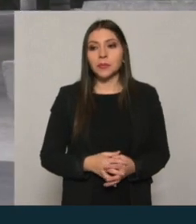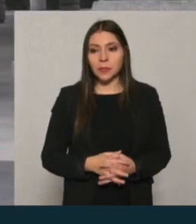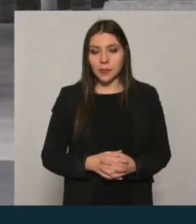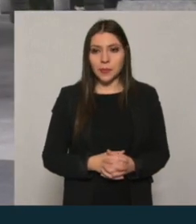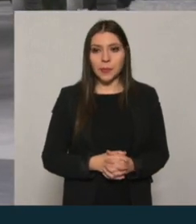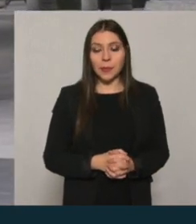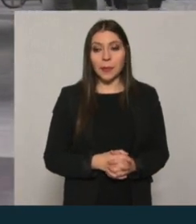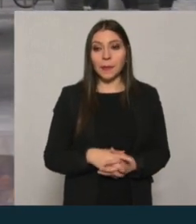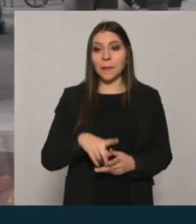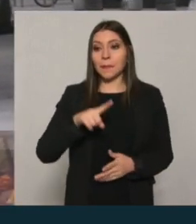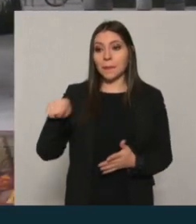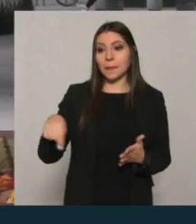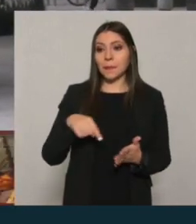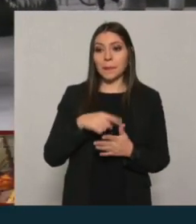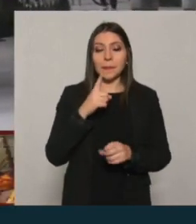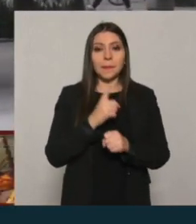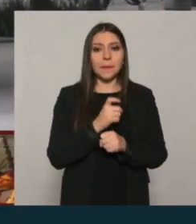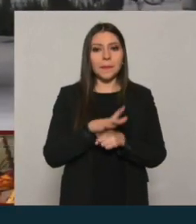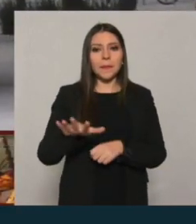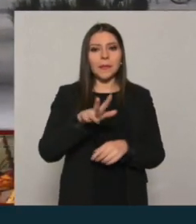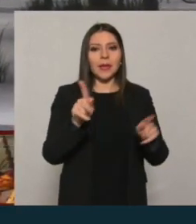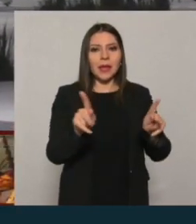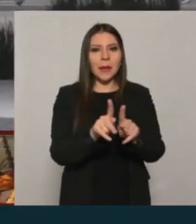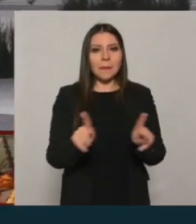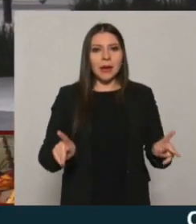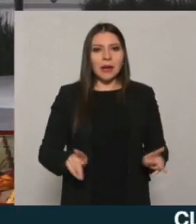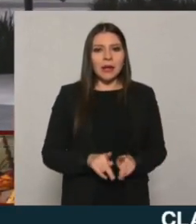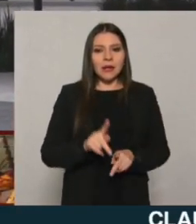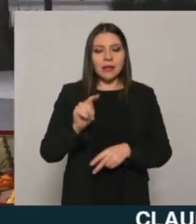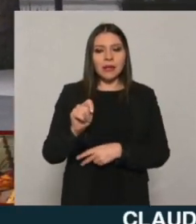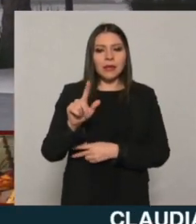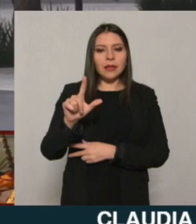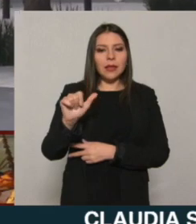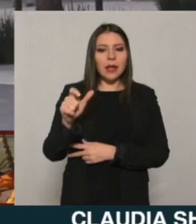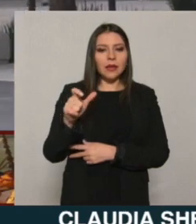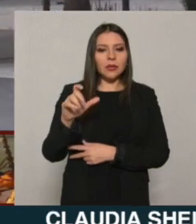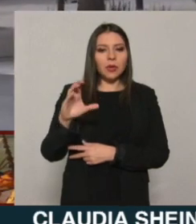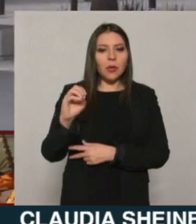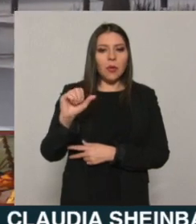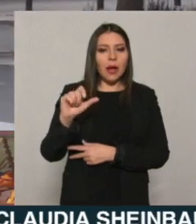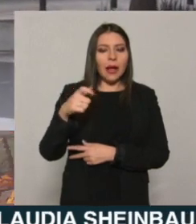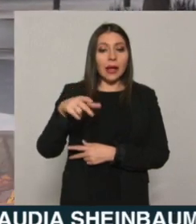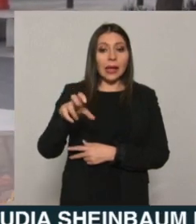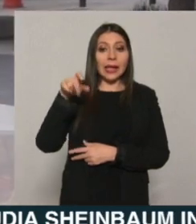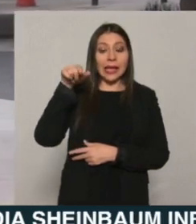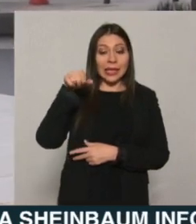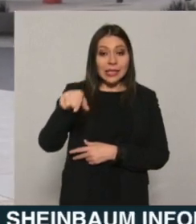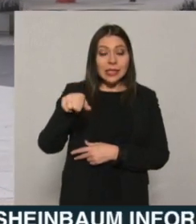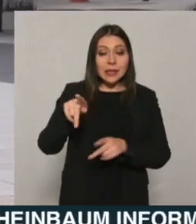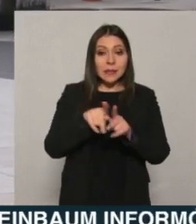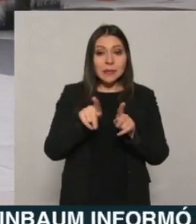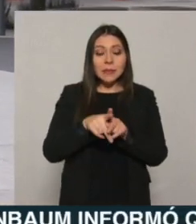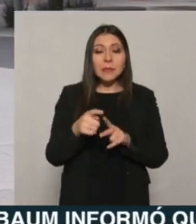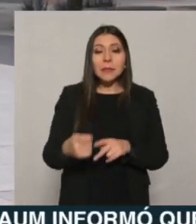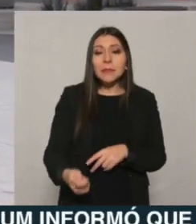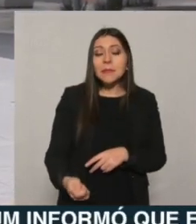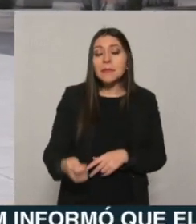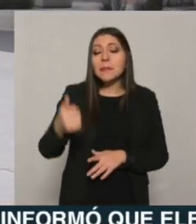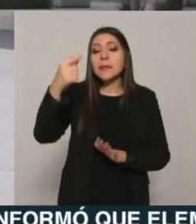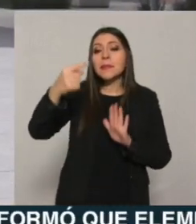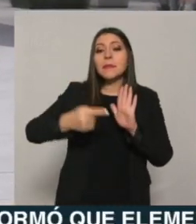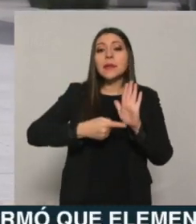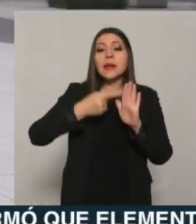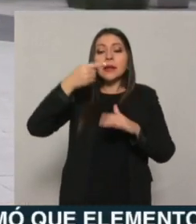El primer sitio es la Plaza Tlaxcuaque, el lugar por donde ingresaron por vez primera los españoles a la Gran Tenochtitlan a través